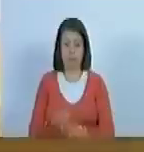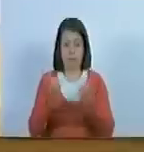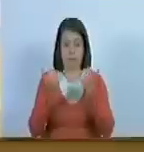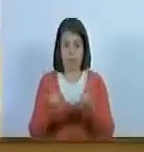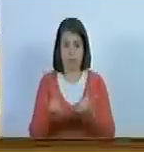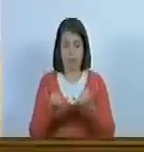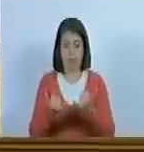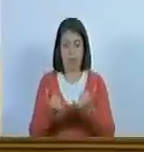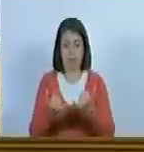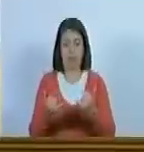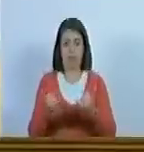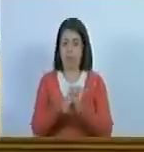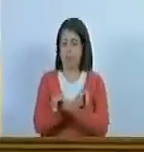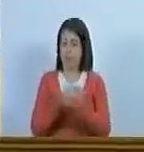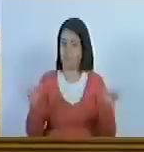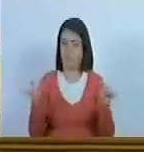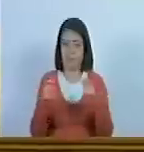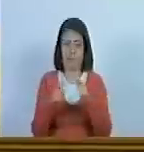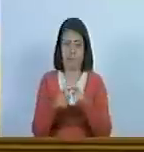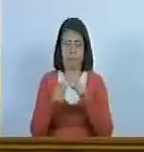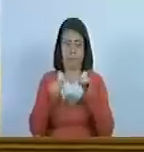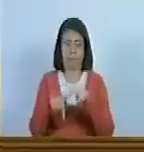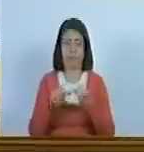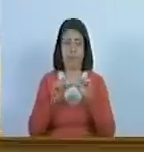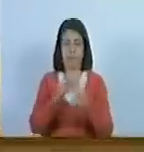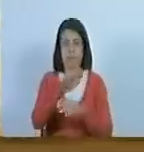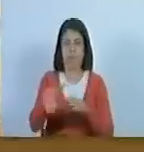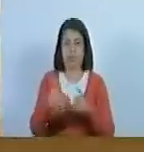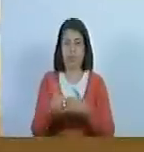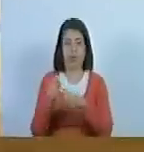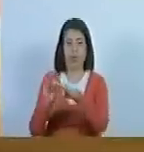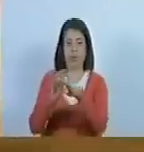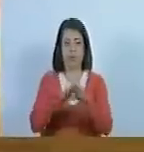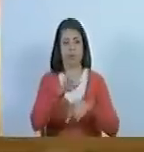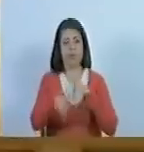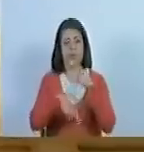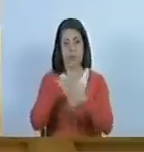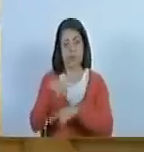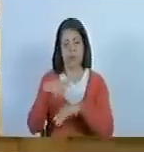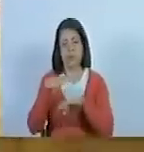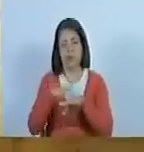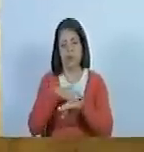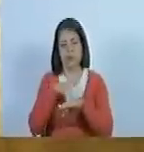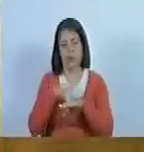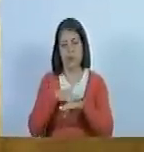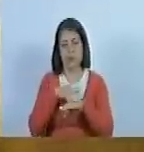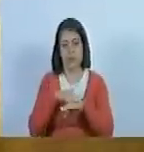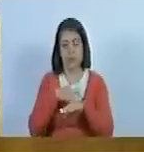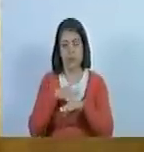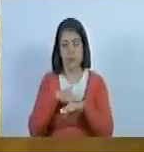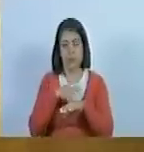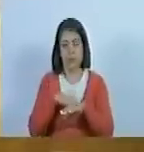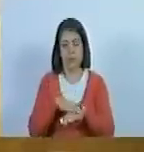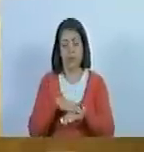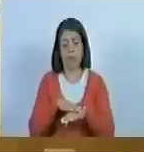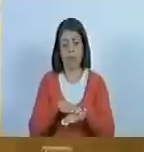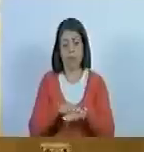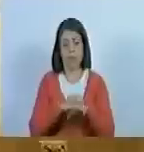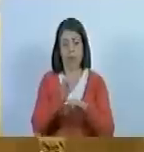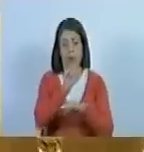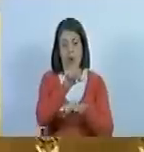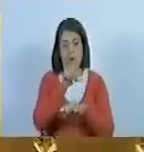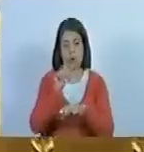consecuencia, se levanta la sesión. Quedan todas y todos convocados para el próximo día jueves a